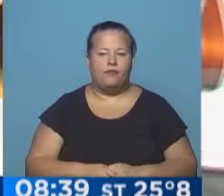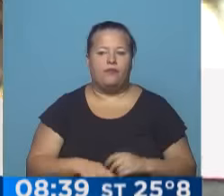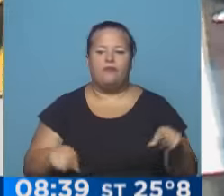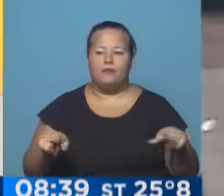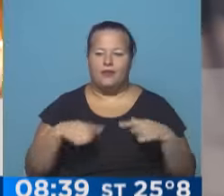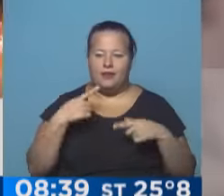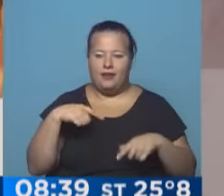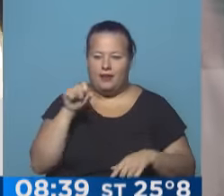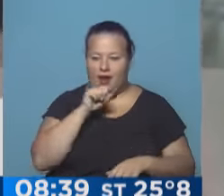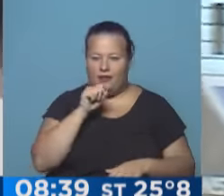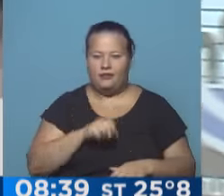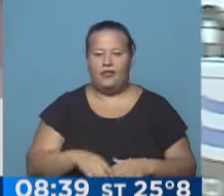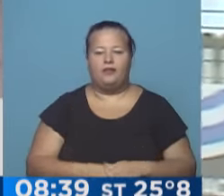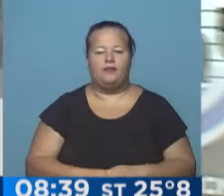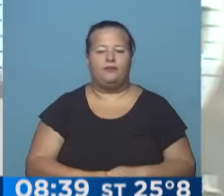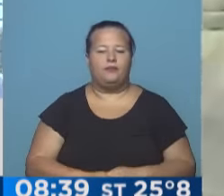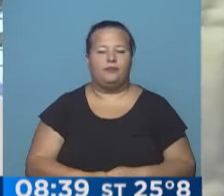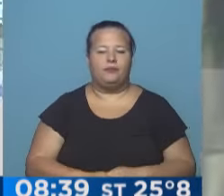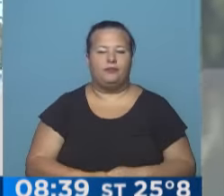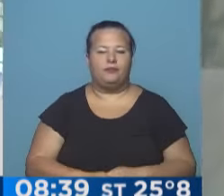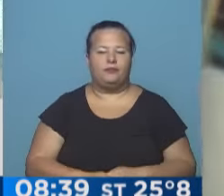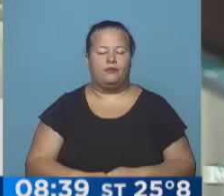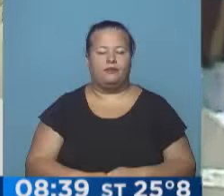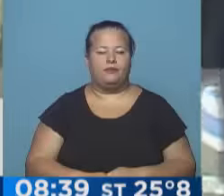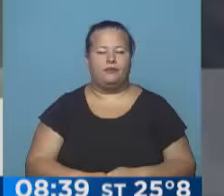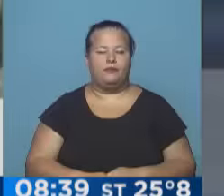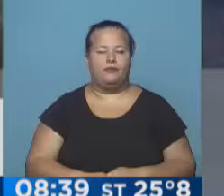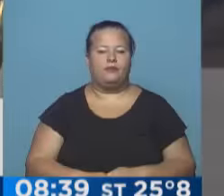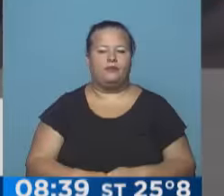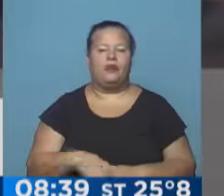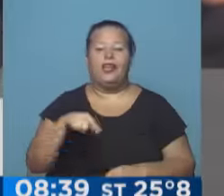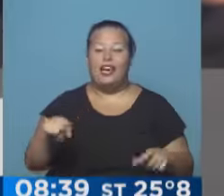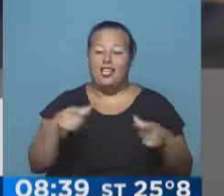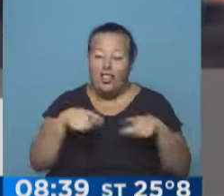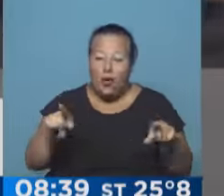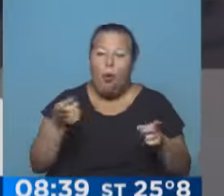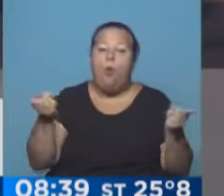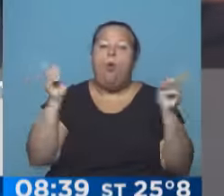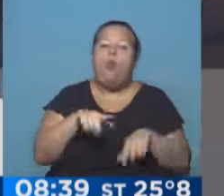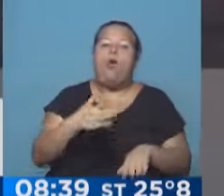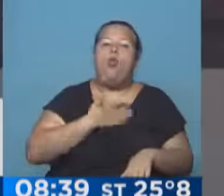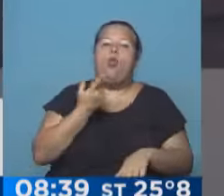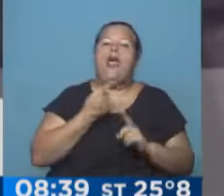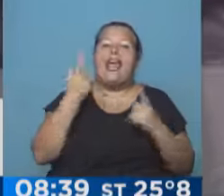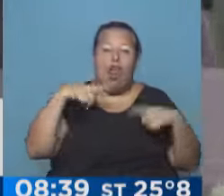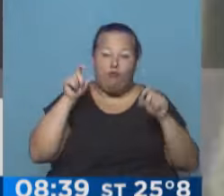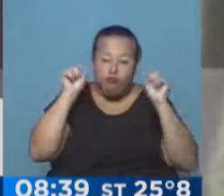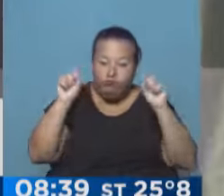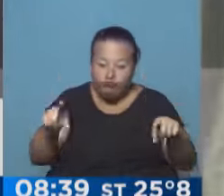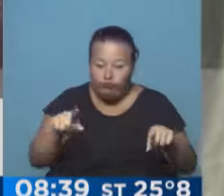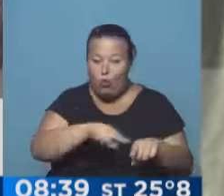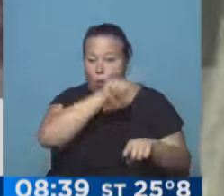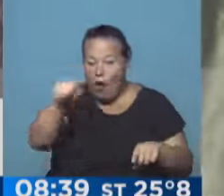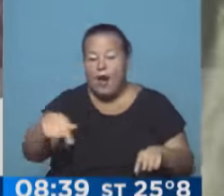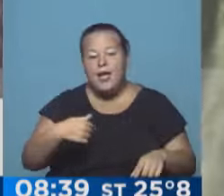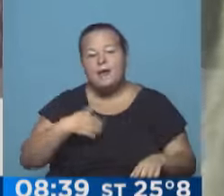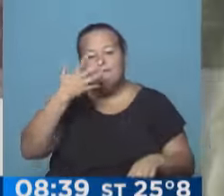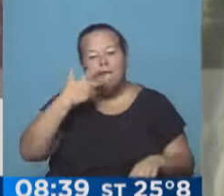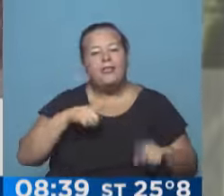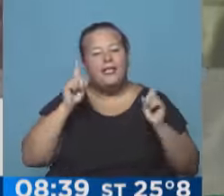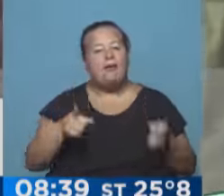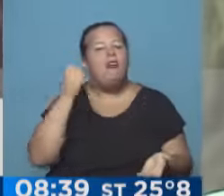Justo en el portal. Y que estos masters vuelvan a sus legítimos dueños, que son los músicos. Me gustaría además que